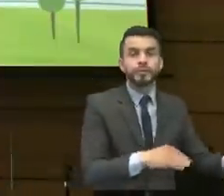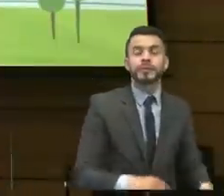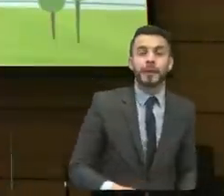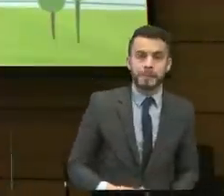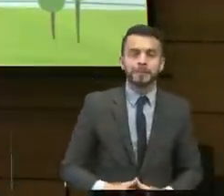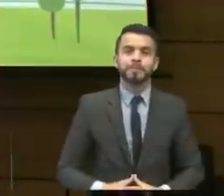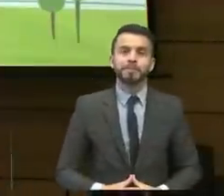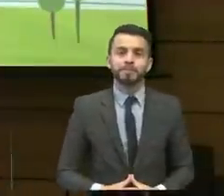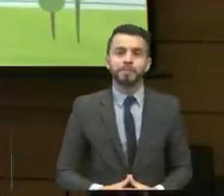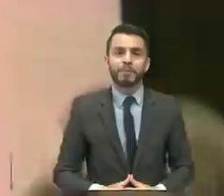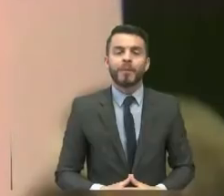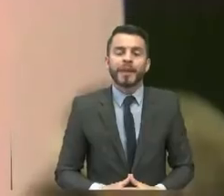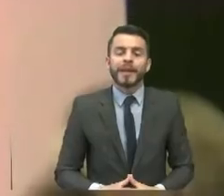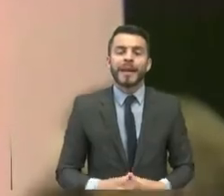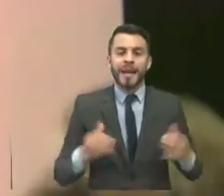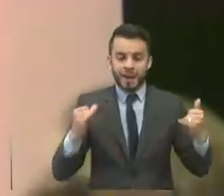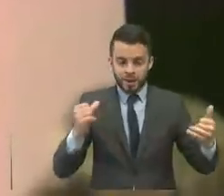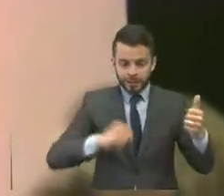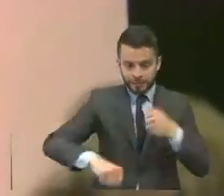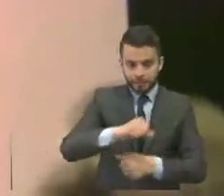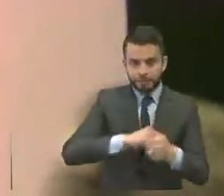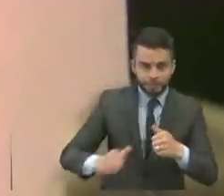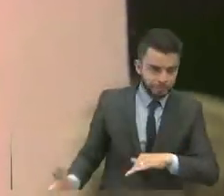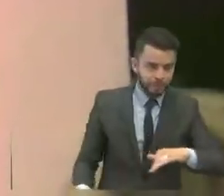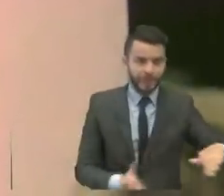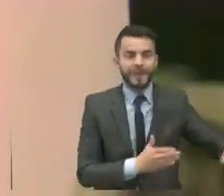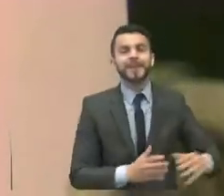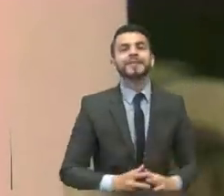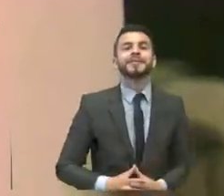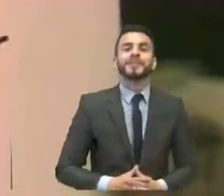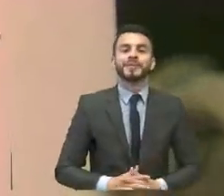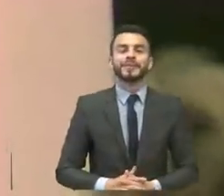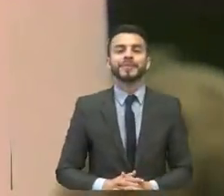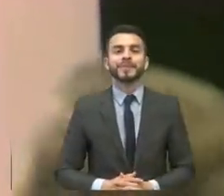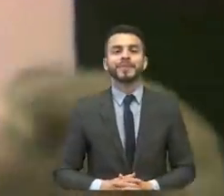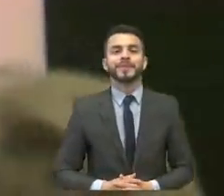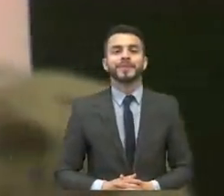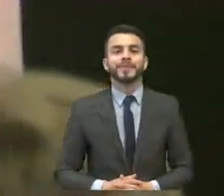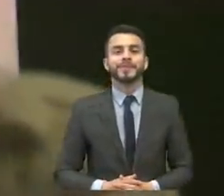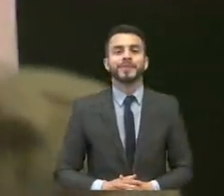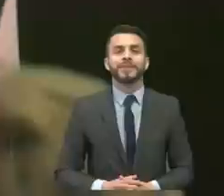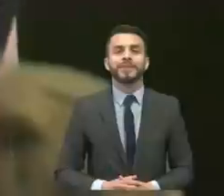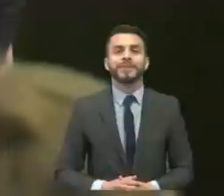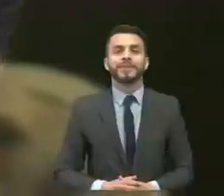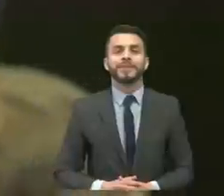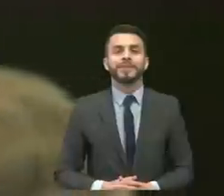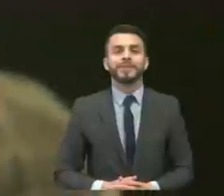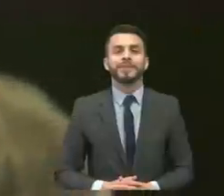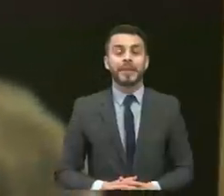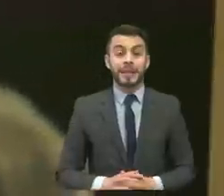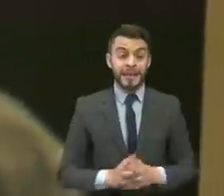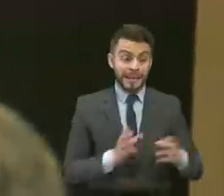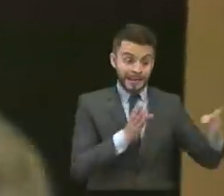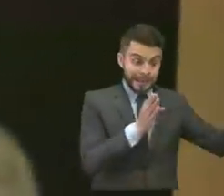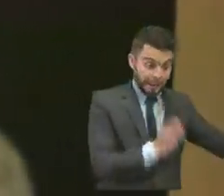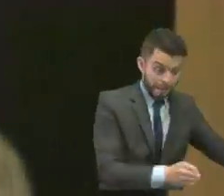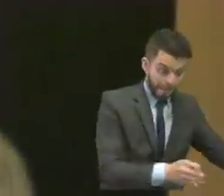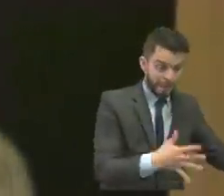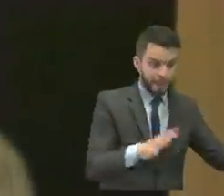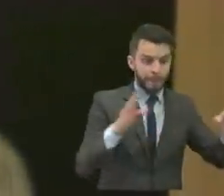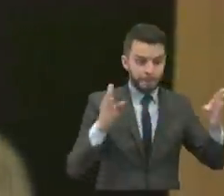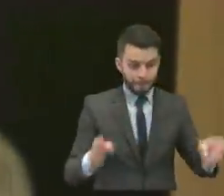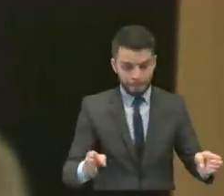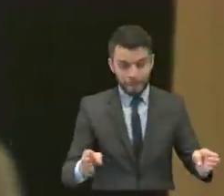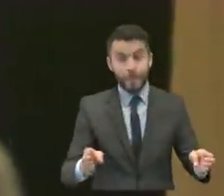Ahora vamos al corazón verde. Seguimos, pasamos aquí y empezamos el último tramo, el de la calle